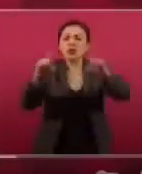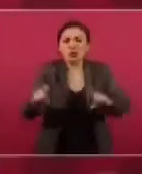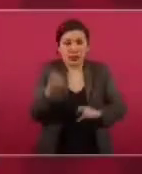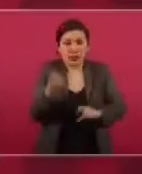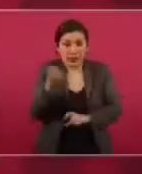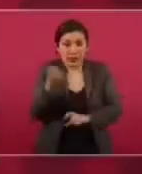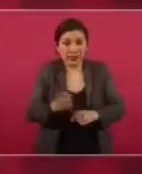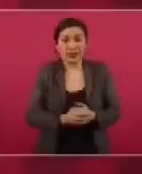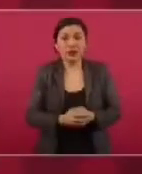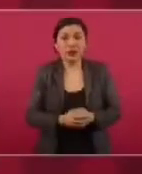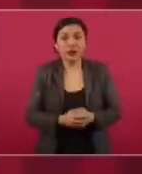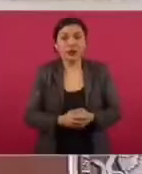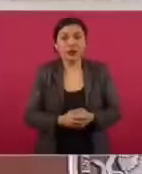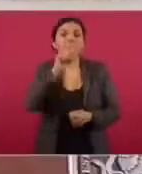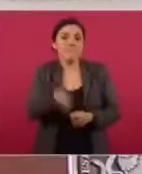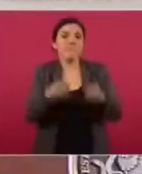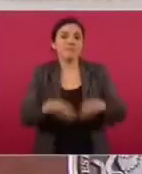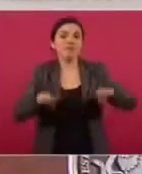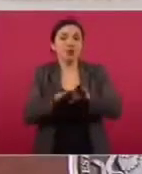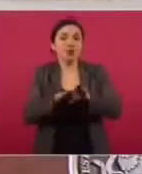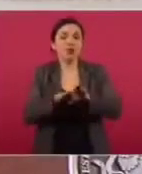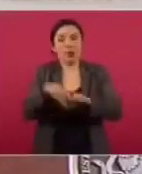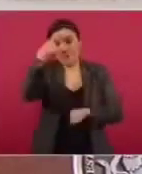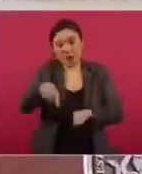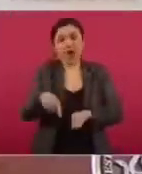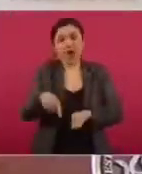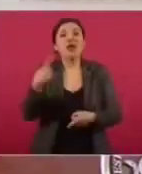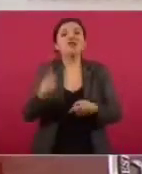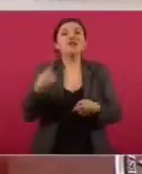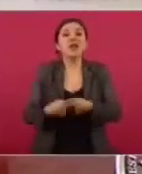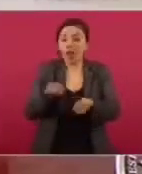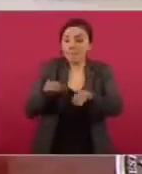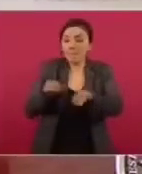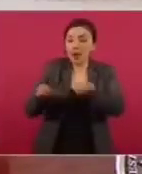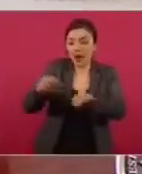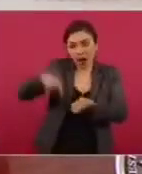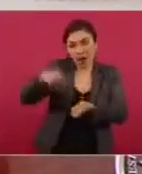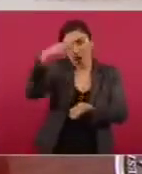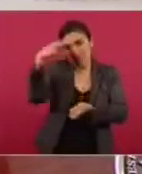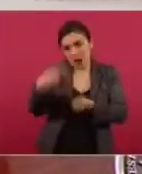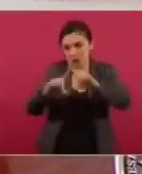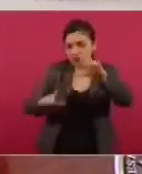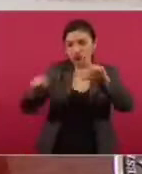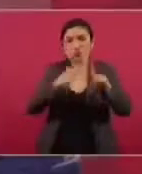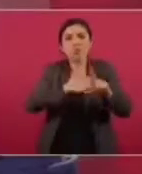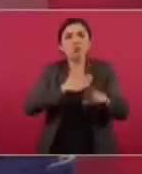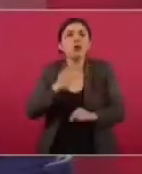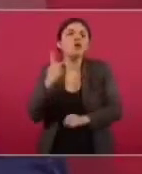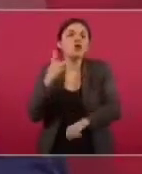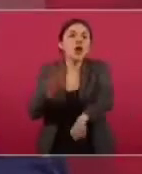¿Qué tienen que ver con el dominio de la nación sobre nuestra política